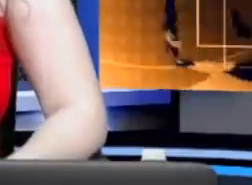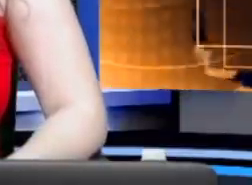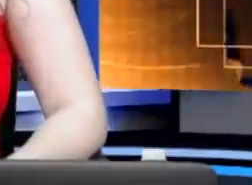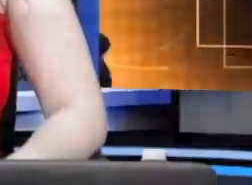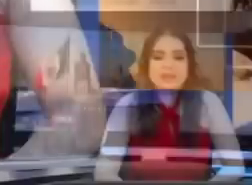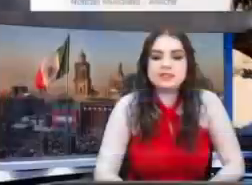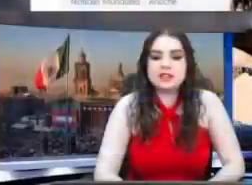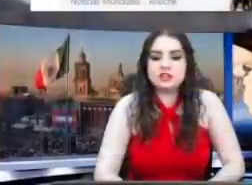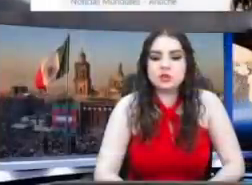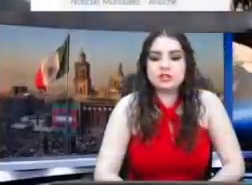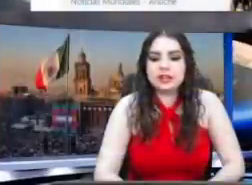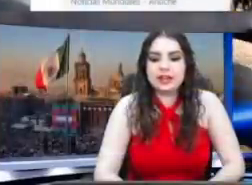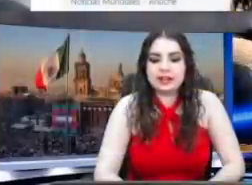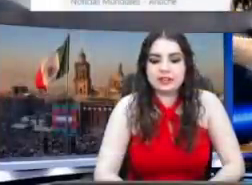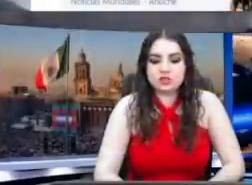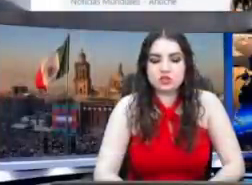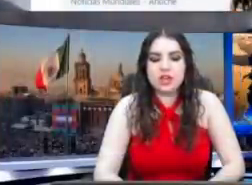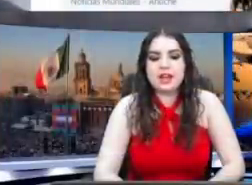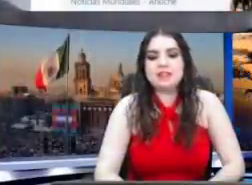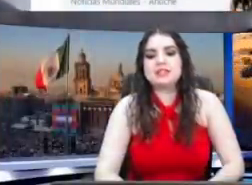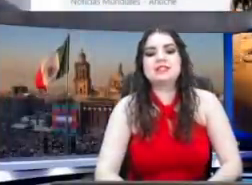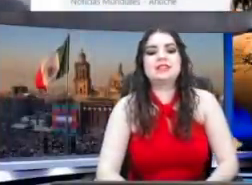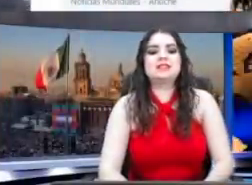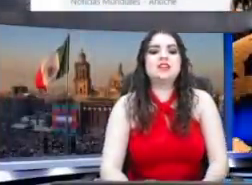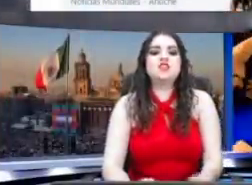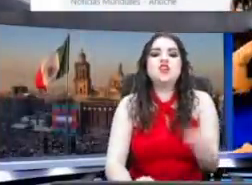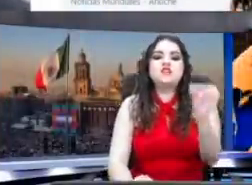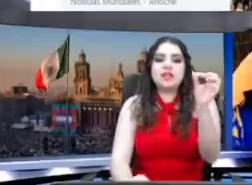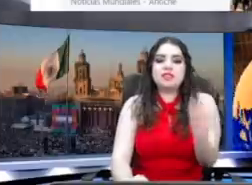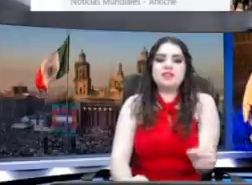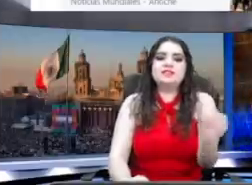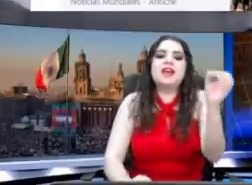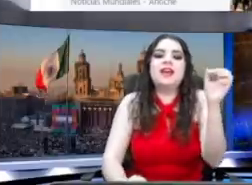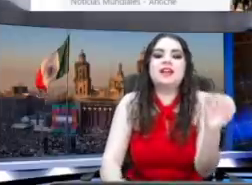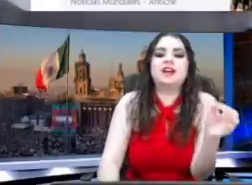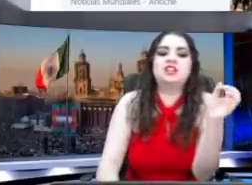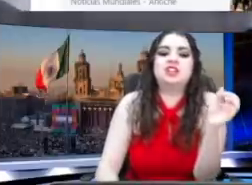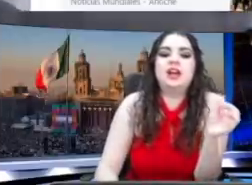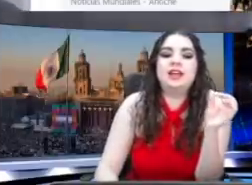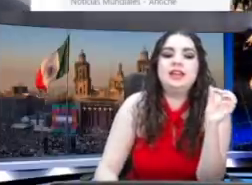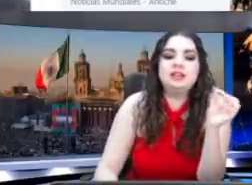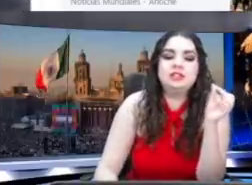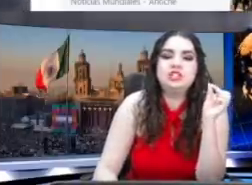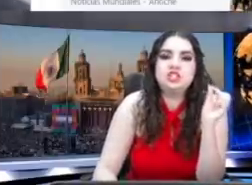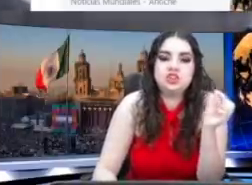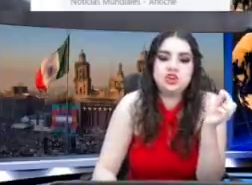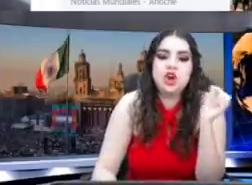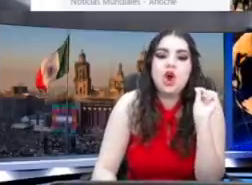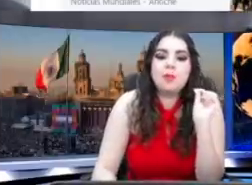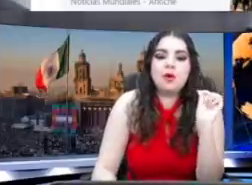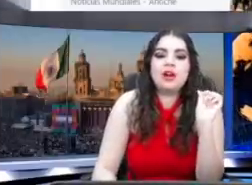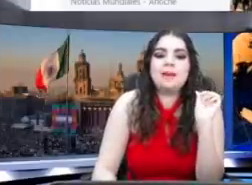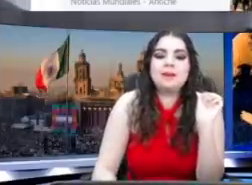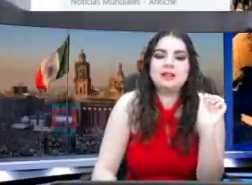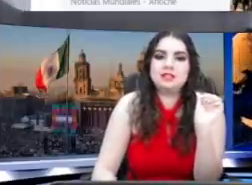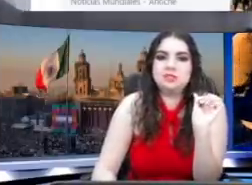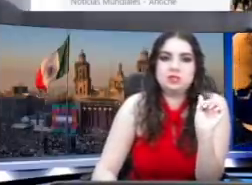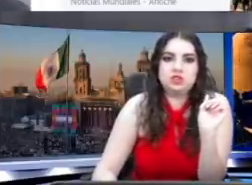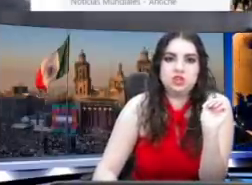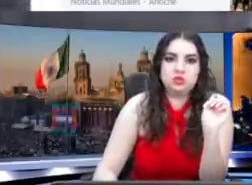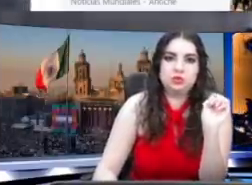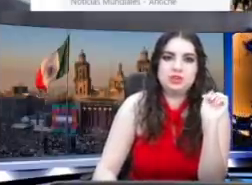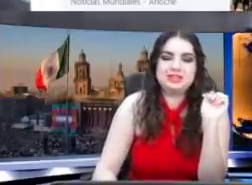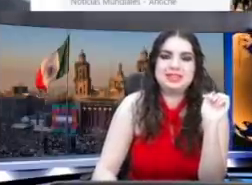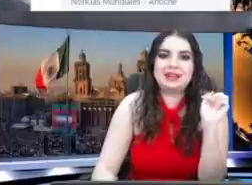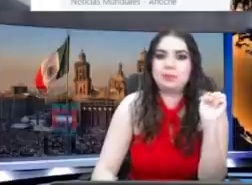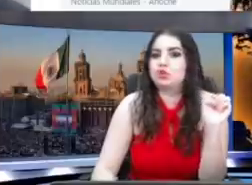información. Y es que resulta que en redes sociales está siendo tendencia el hashtag Irving Chillón por la